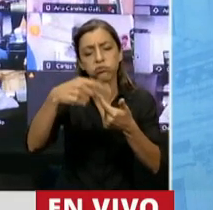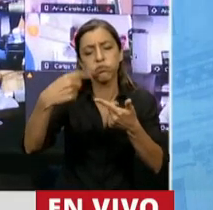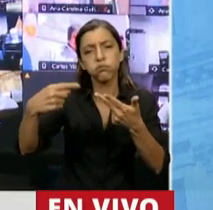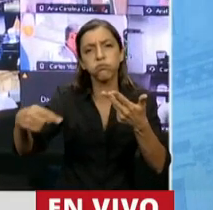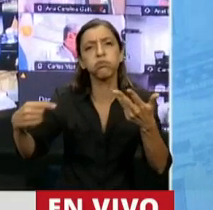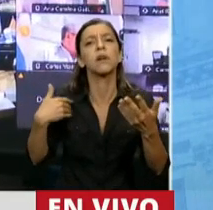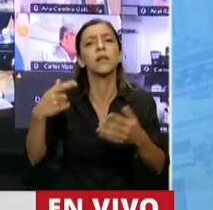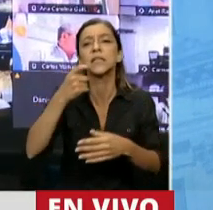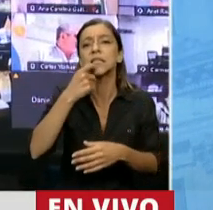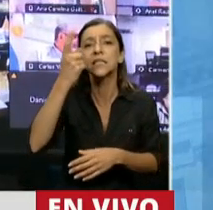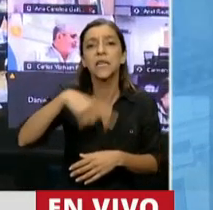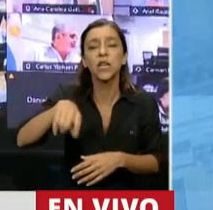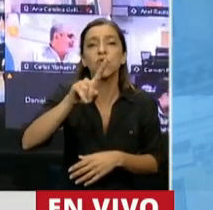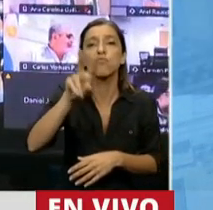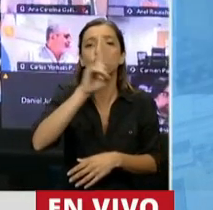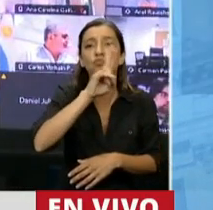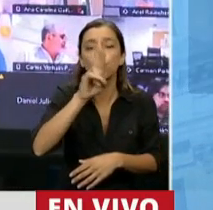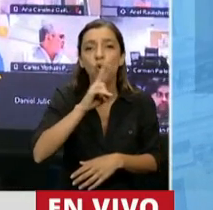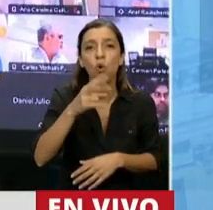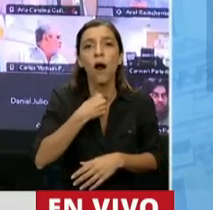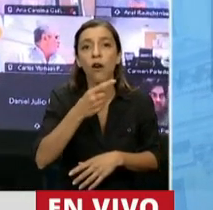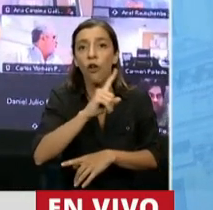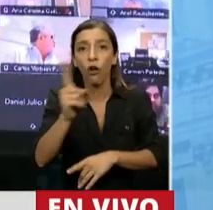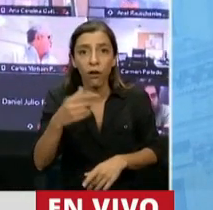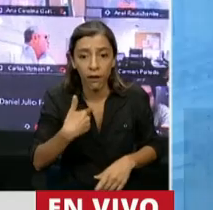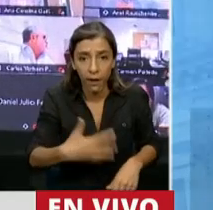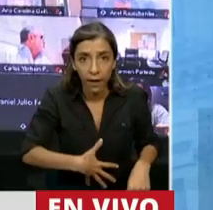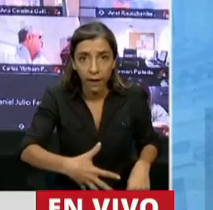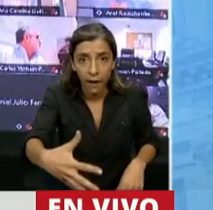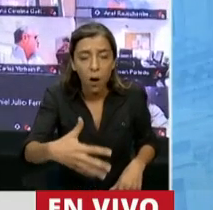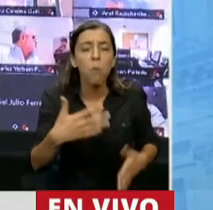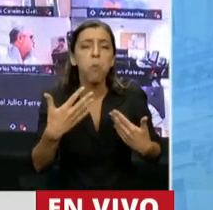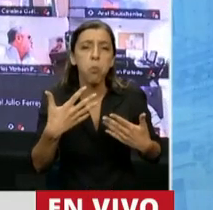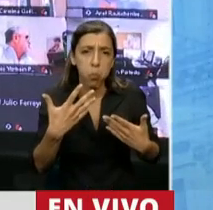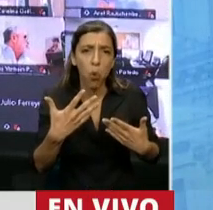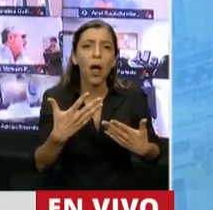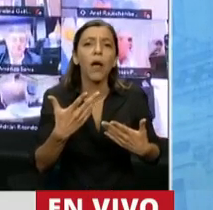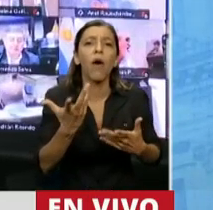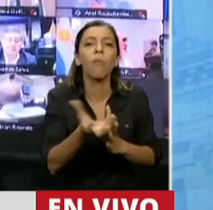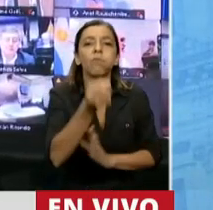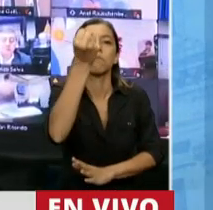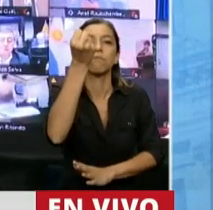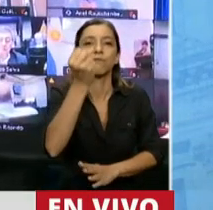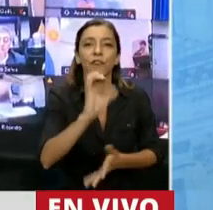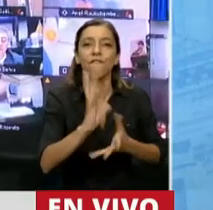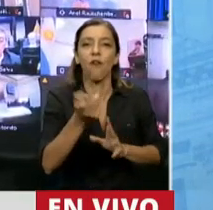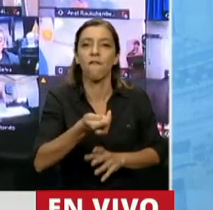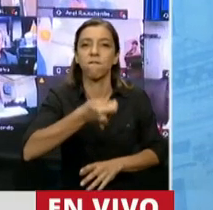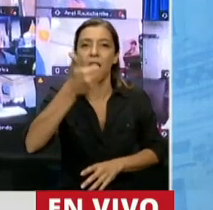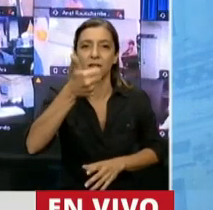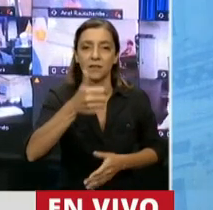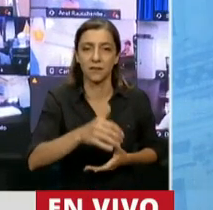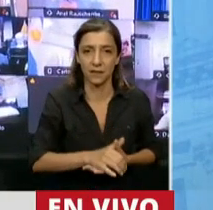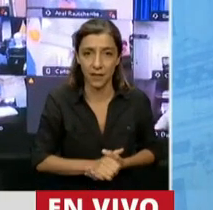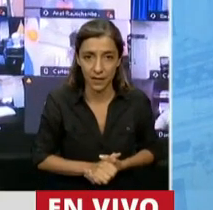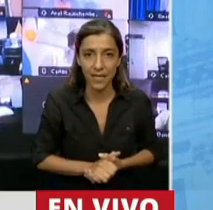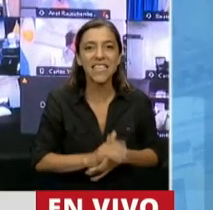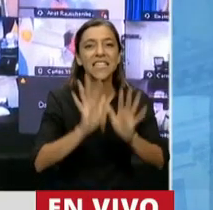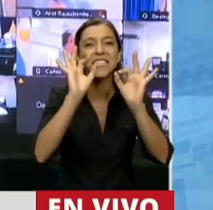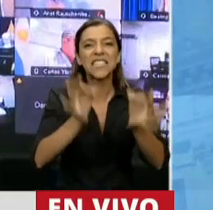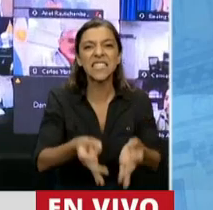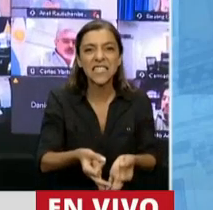hacer de manera accesible, fácil y haciendo uso maduro de